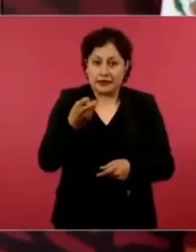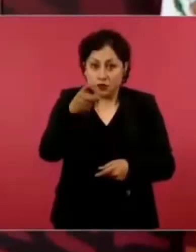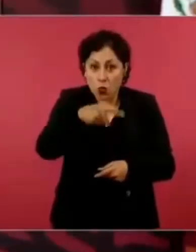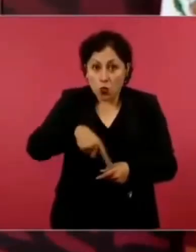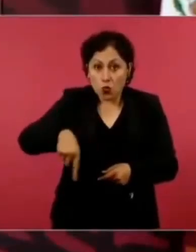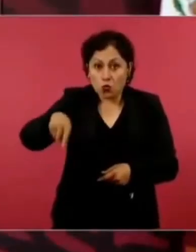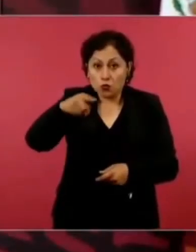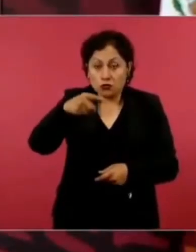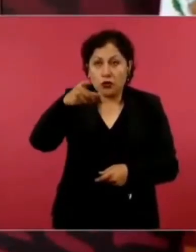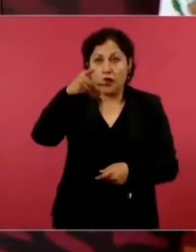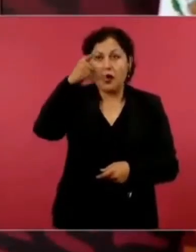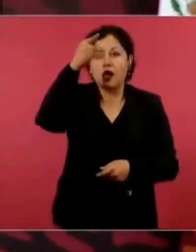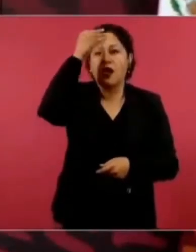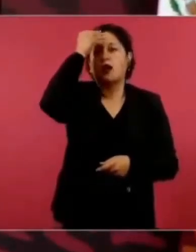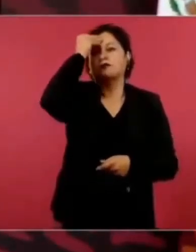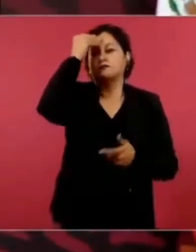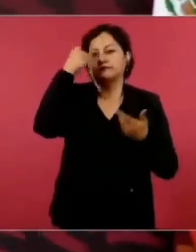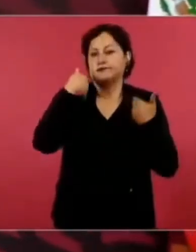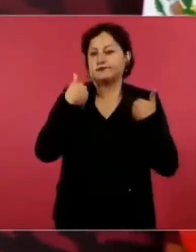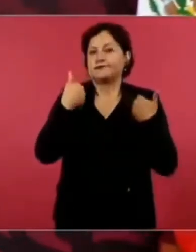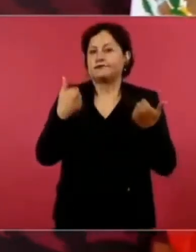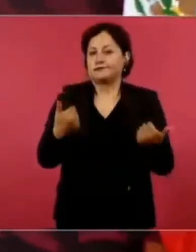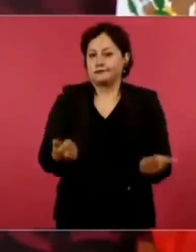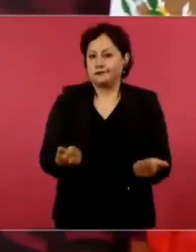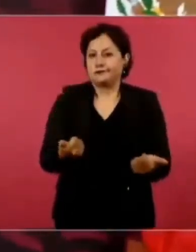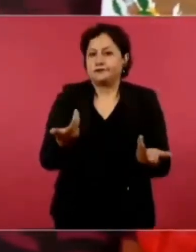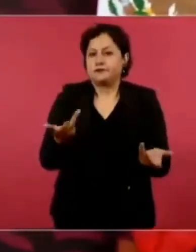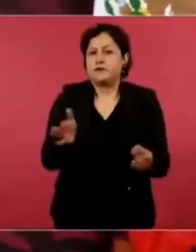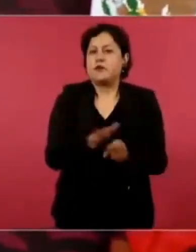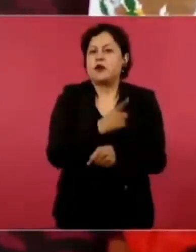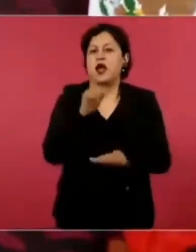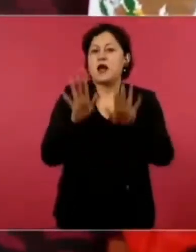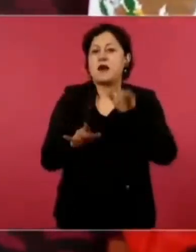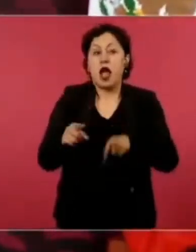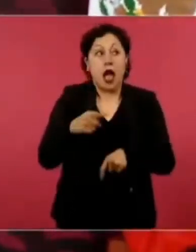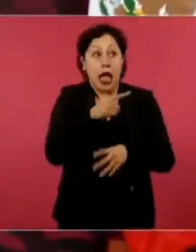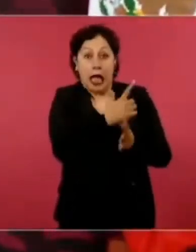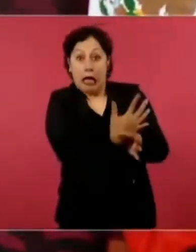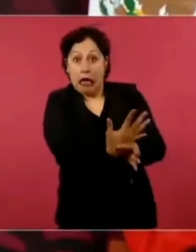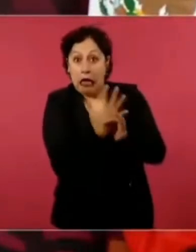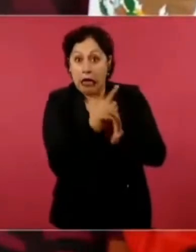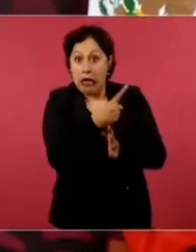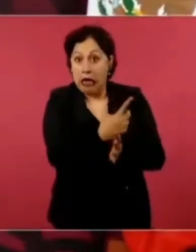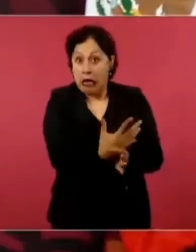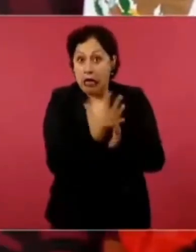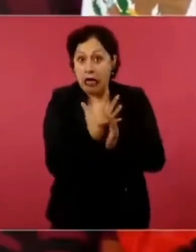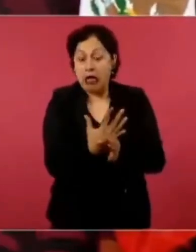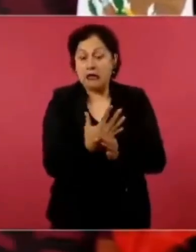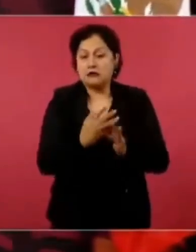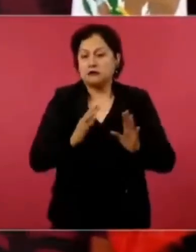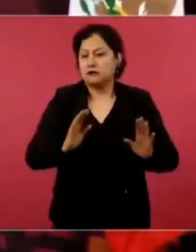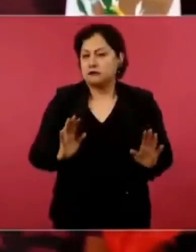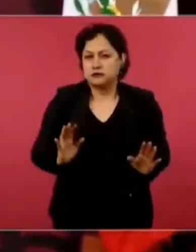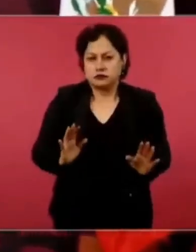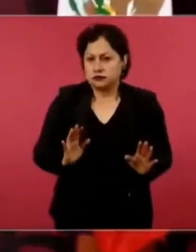¿no? Que porque lo dijo el Wall Street Journal. Yo aquí es porque lo estoy